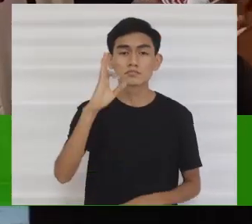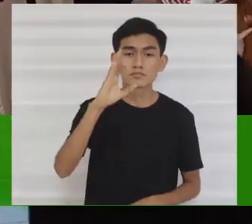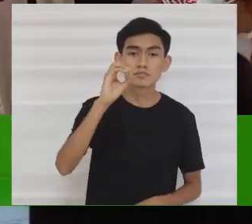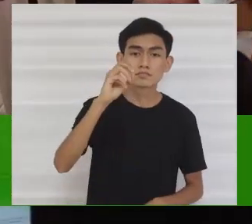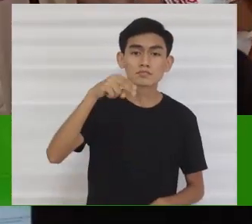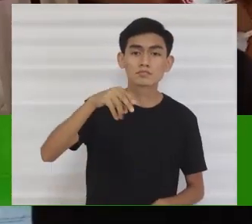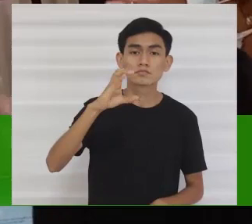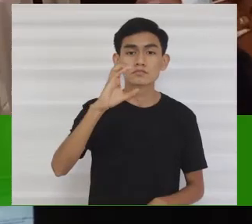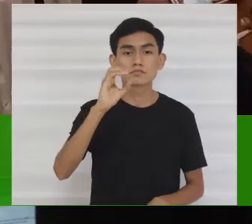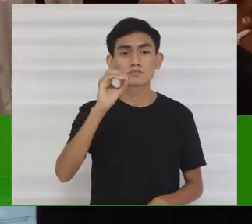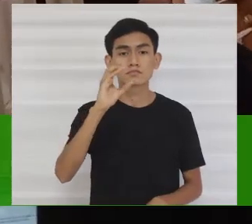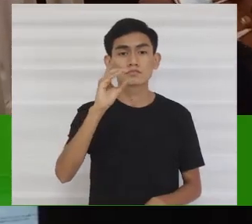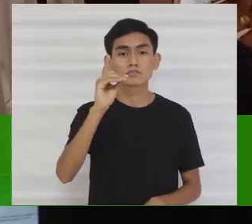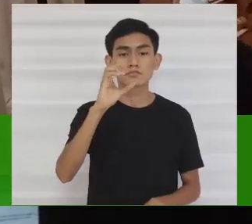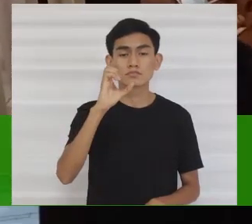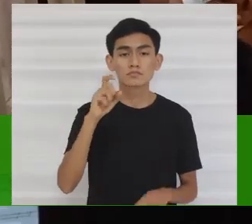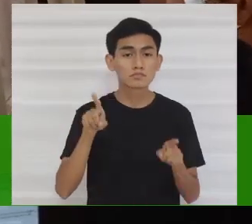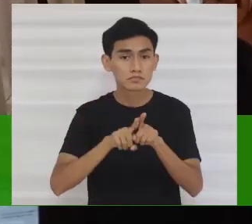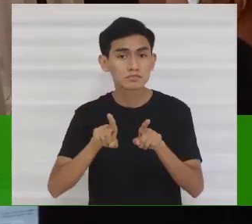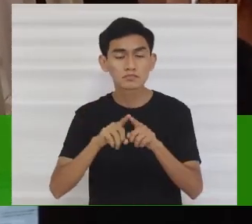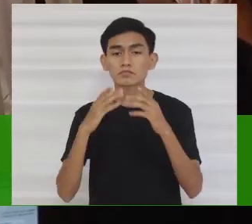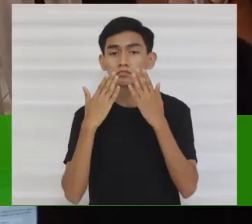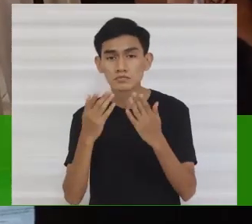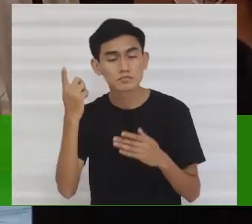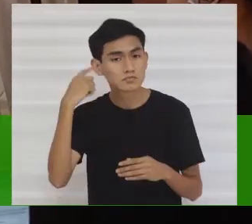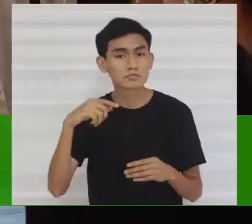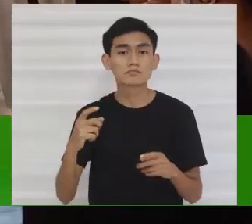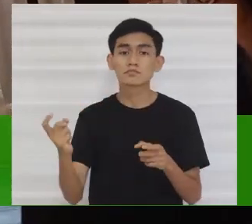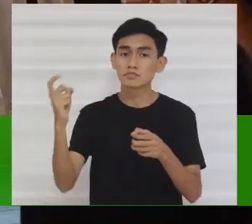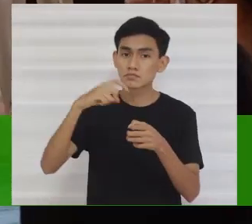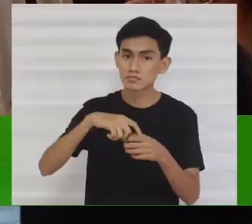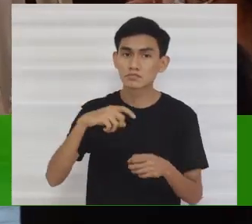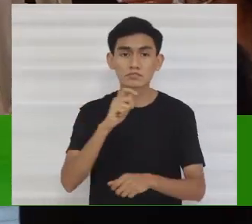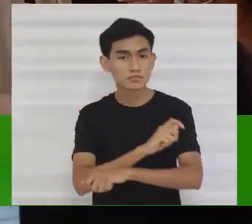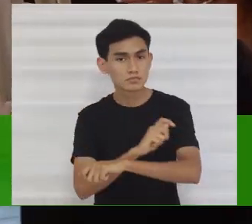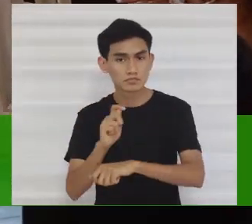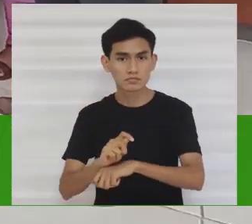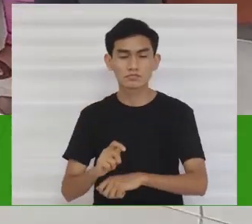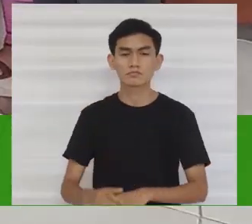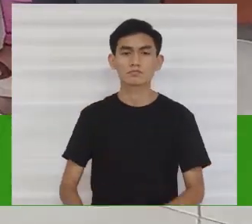Foncodes, venimos agradeciendo por el taller y su participación en este taller.